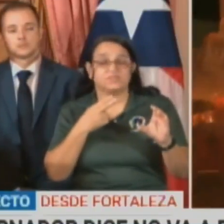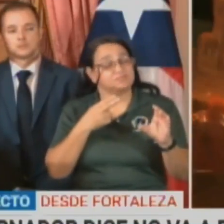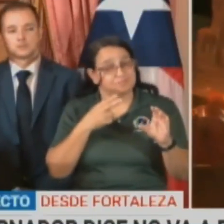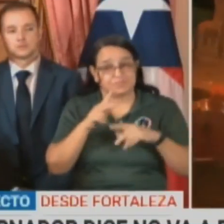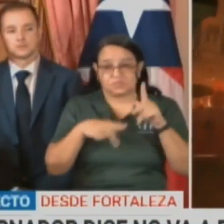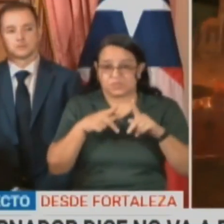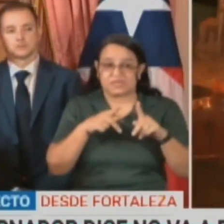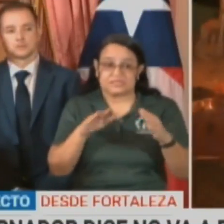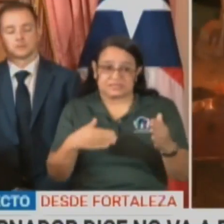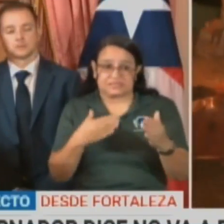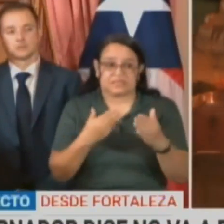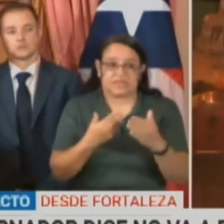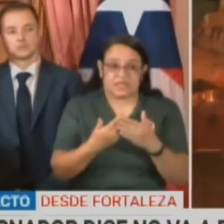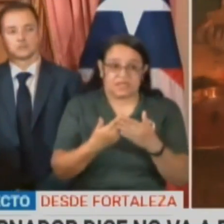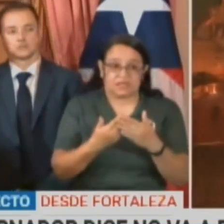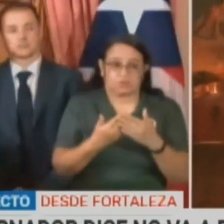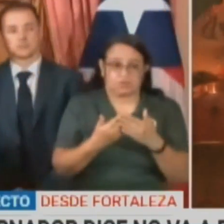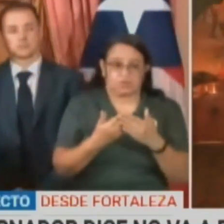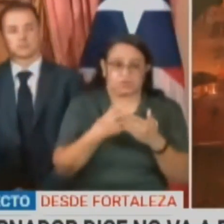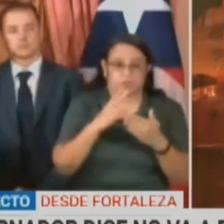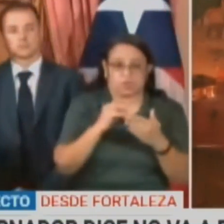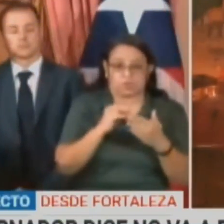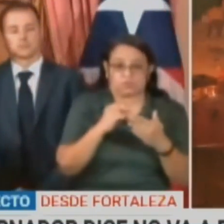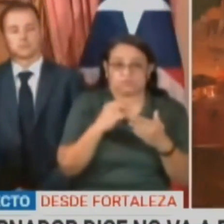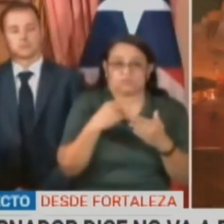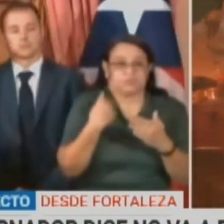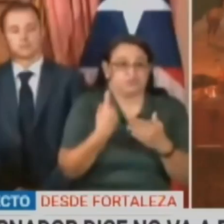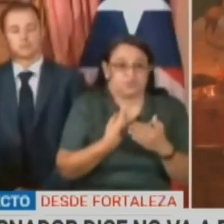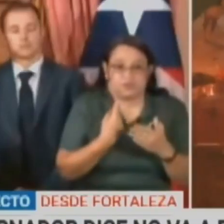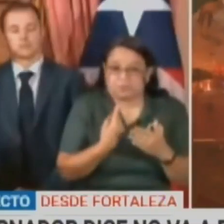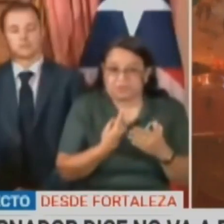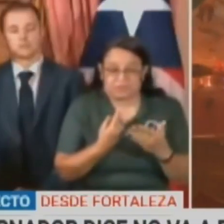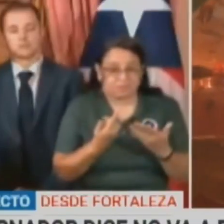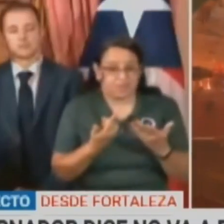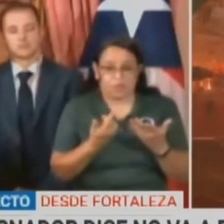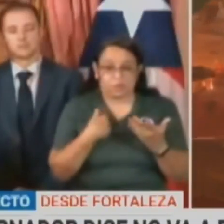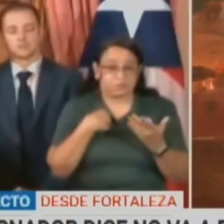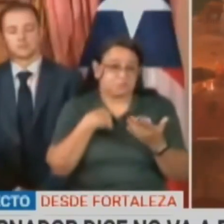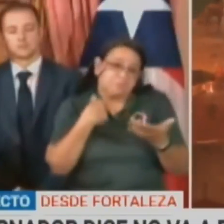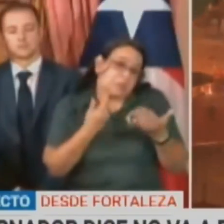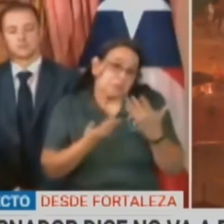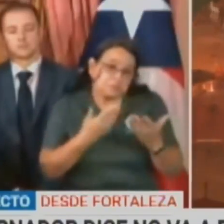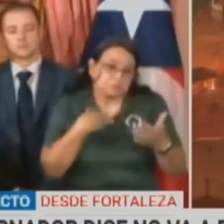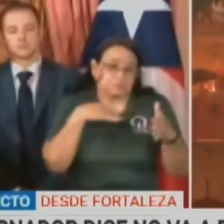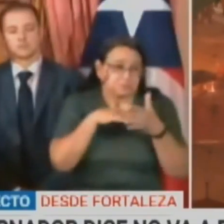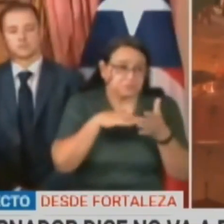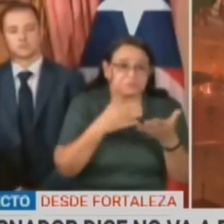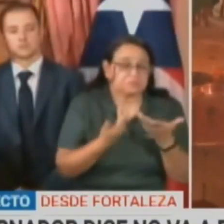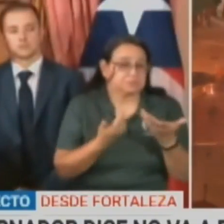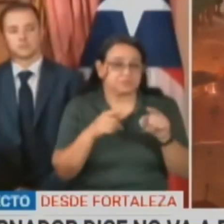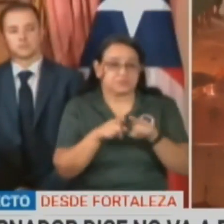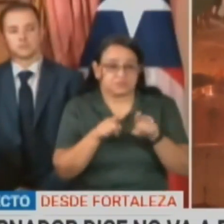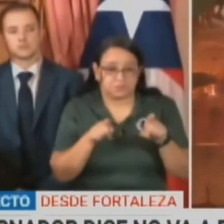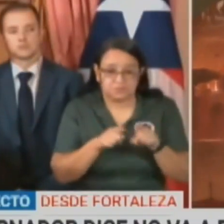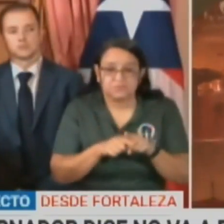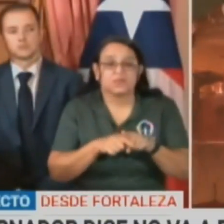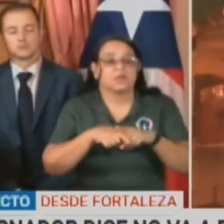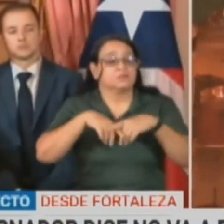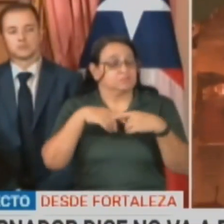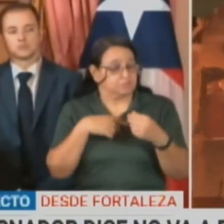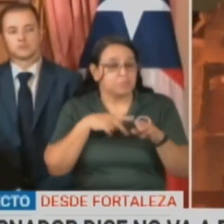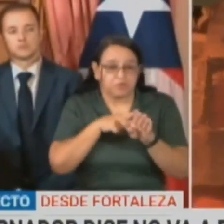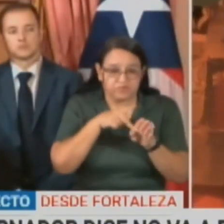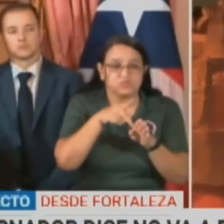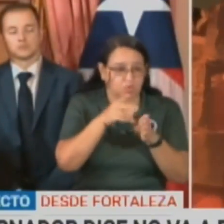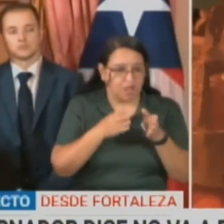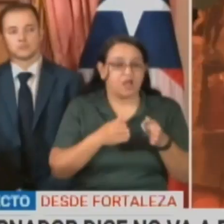llegando aquí no son solamente los pelú, pues están llegando profesionales, están llegando publicistas, están llegando comerciantes, industriales, son los que